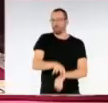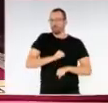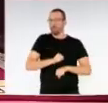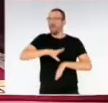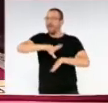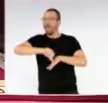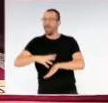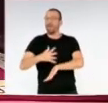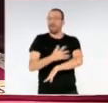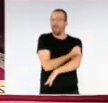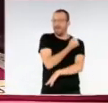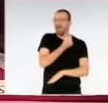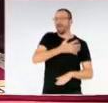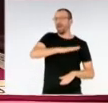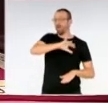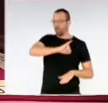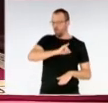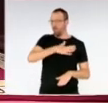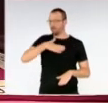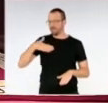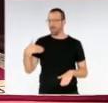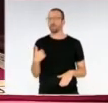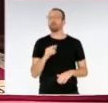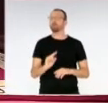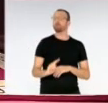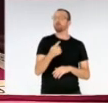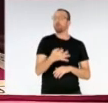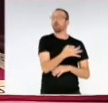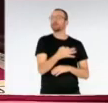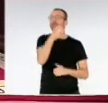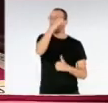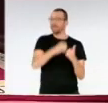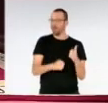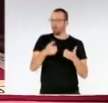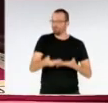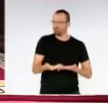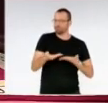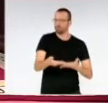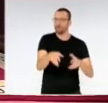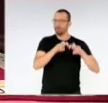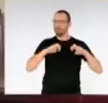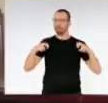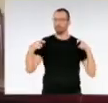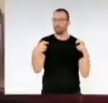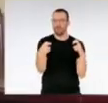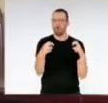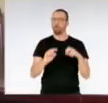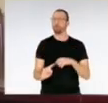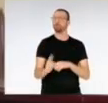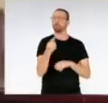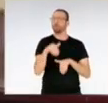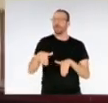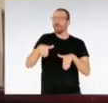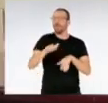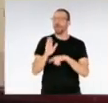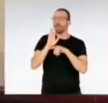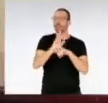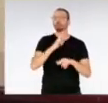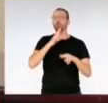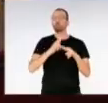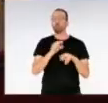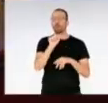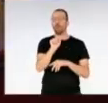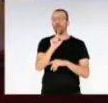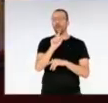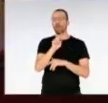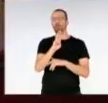arrancar esta serie de entrevistas en la Isla del Hierro. De hecho, ya nos reciben aquí en el Salón de Plenos el primero de los candidatos, que es Alpidio Armas. ¿Qué tal, señor Armas?